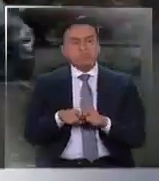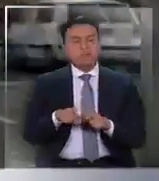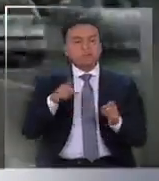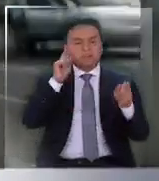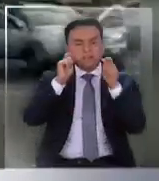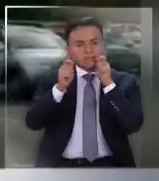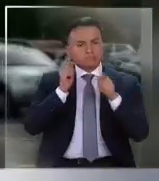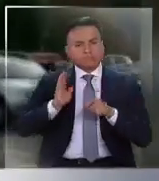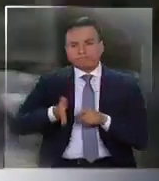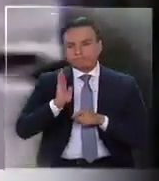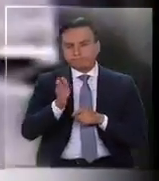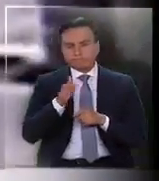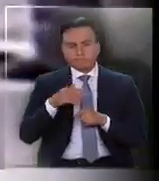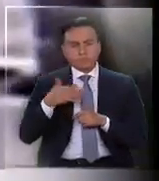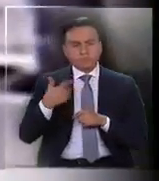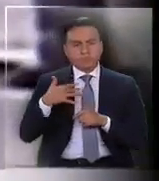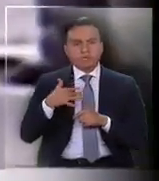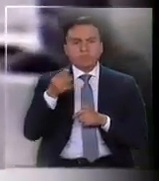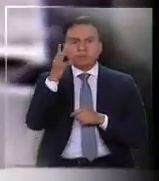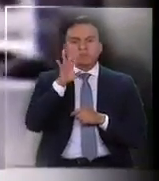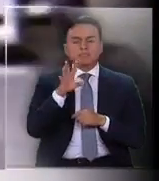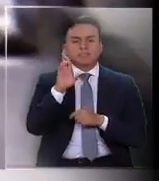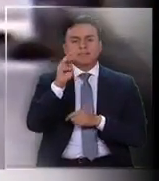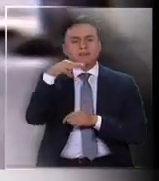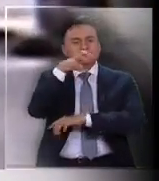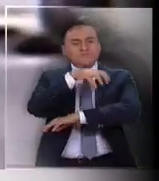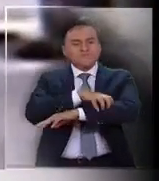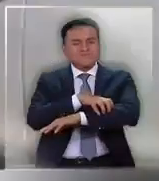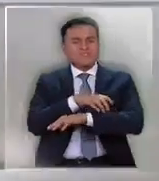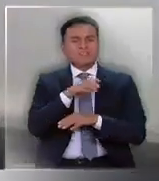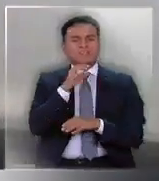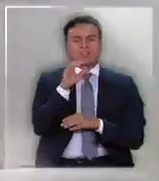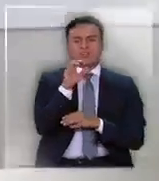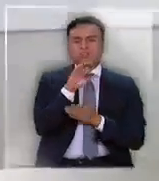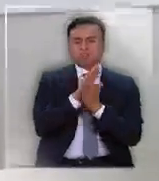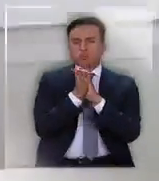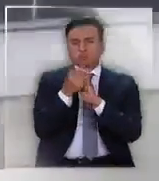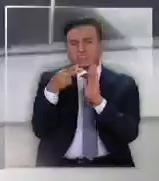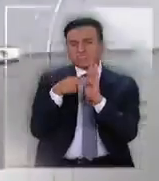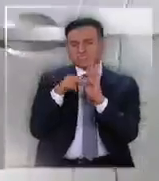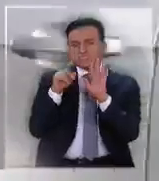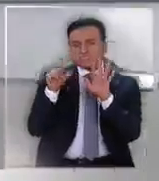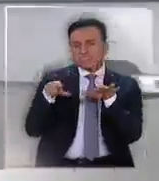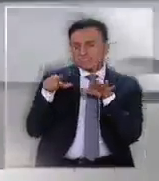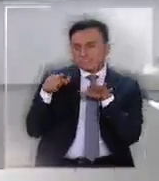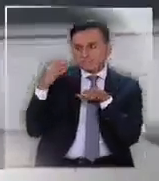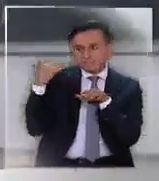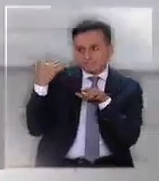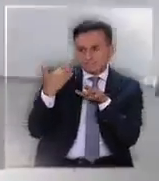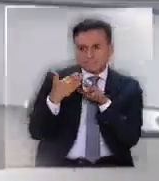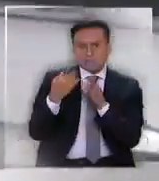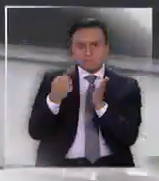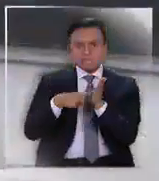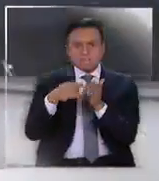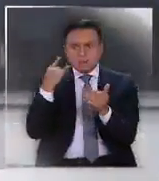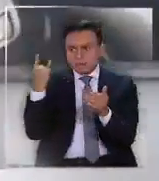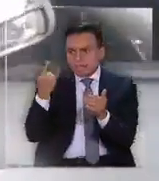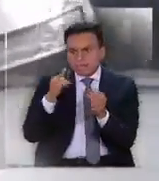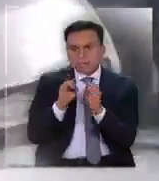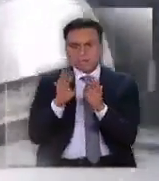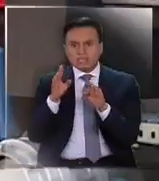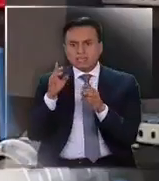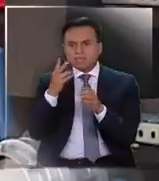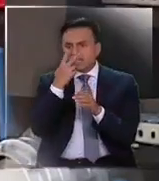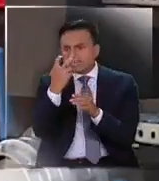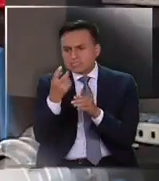riesgo permanente y latente. Solo en la región metropolitana durante todo el 2017 hubo más de 1.000 emergencias por fugas